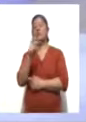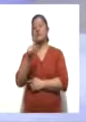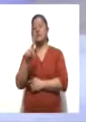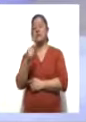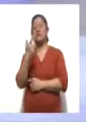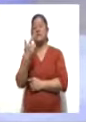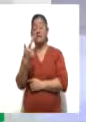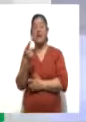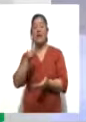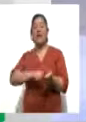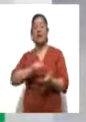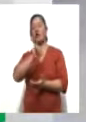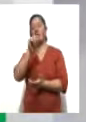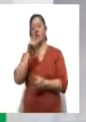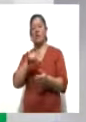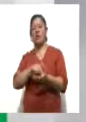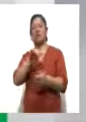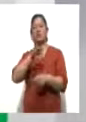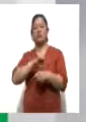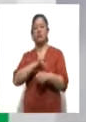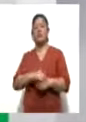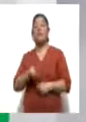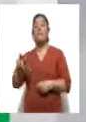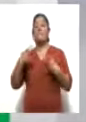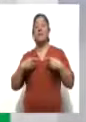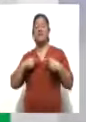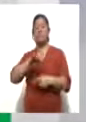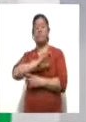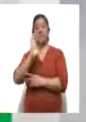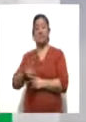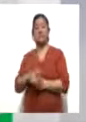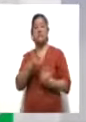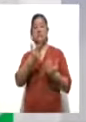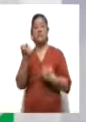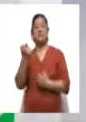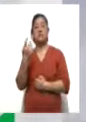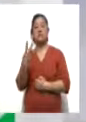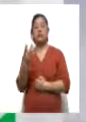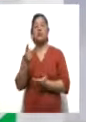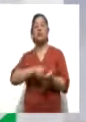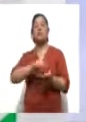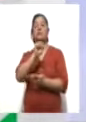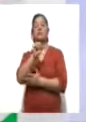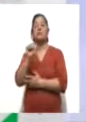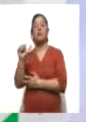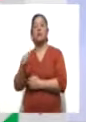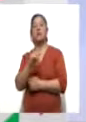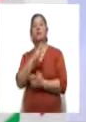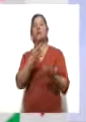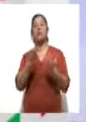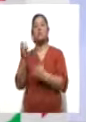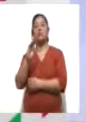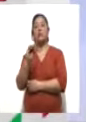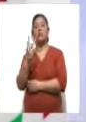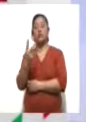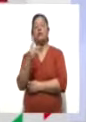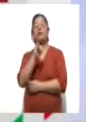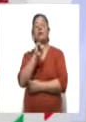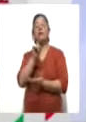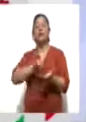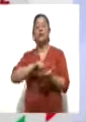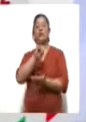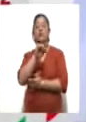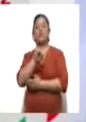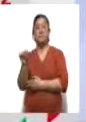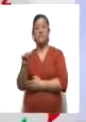otros espacios médicos. Mientras, del total de fallecimientos, 704 se han registrado en la CESA, 992 en